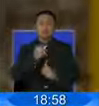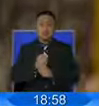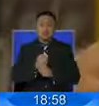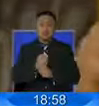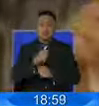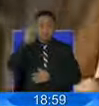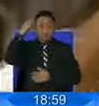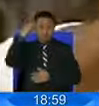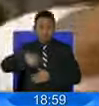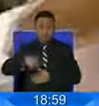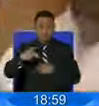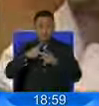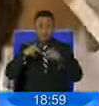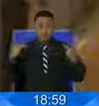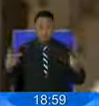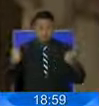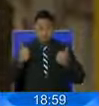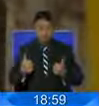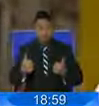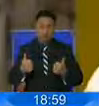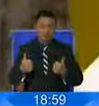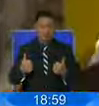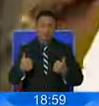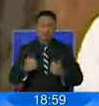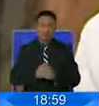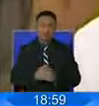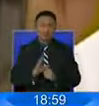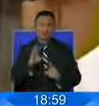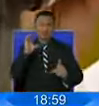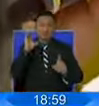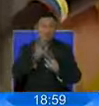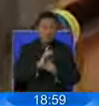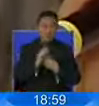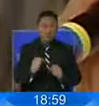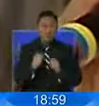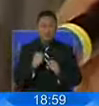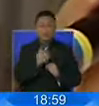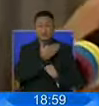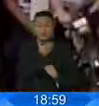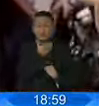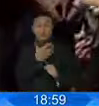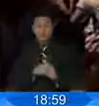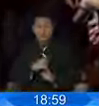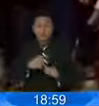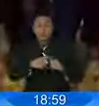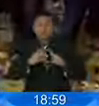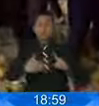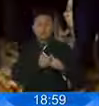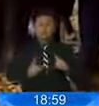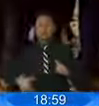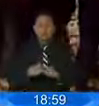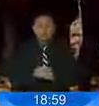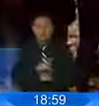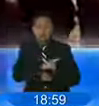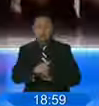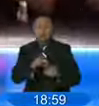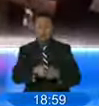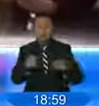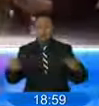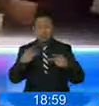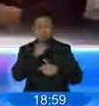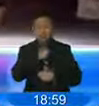entre el régimen y la prensa no fue buena. Insultos, descalificaciones y fuertes críticas lanzadas por el expresidente en contra de los medios